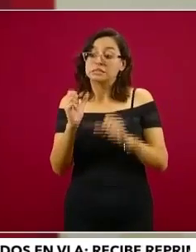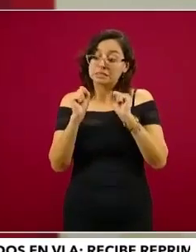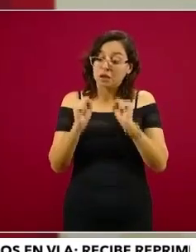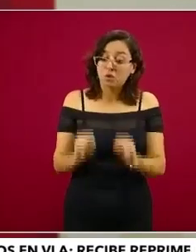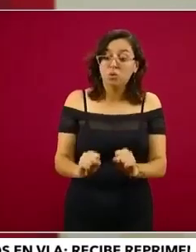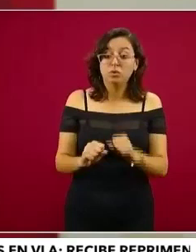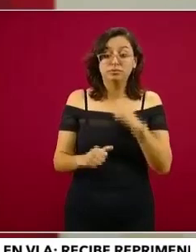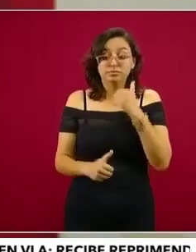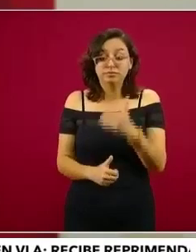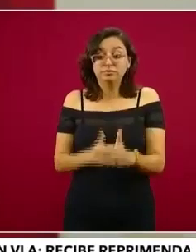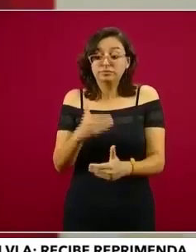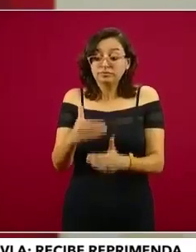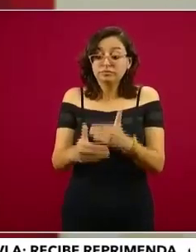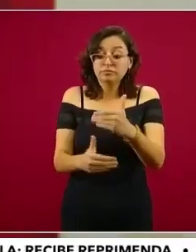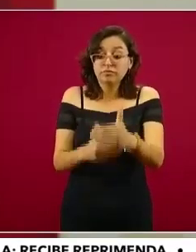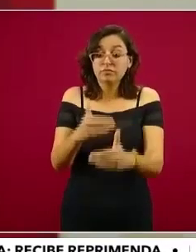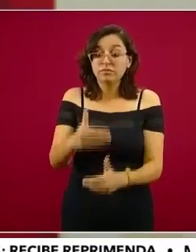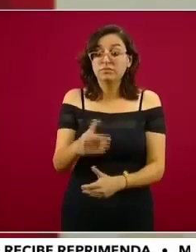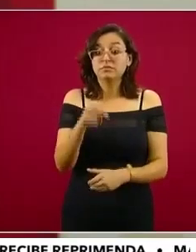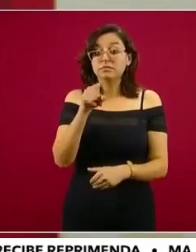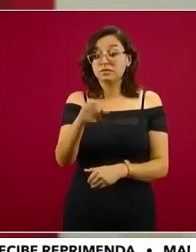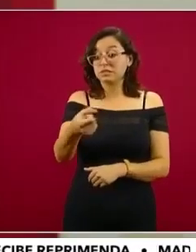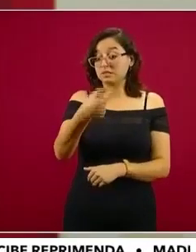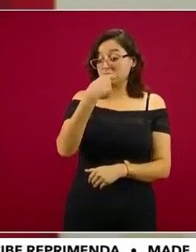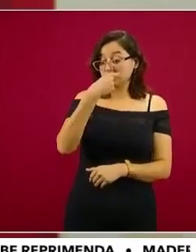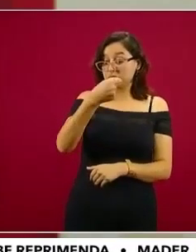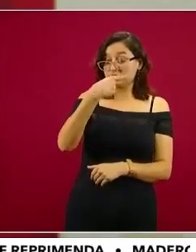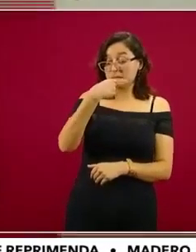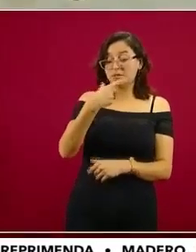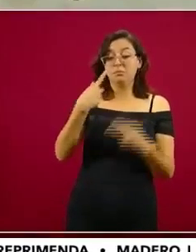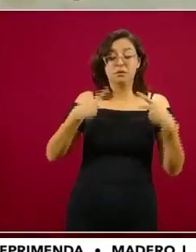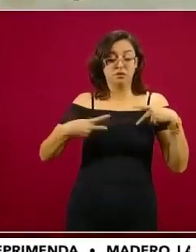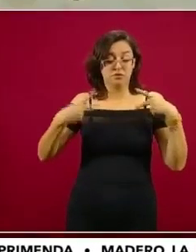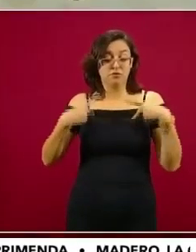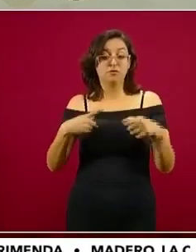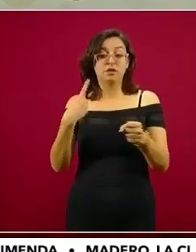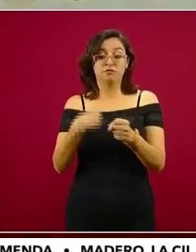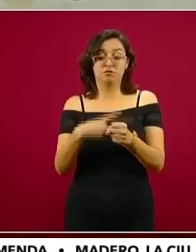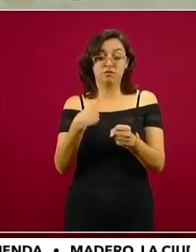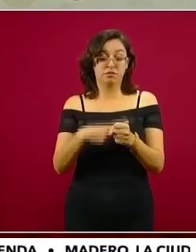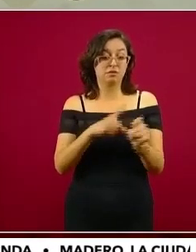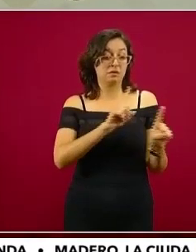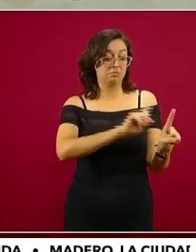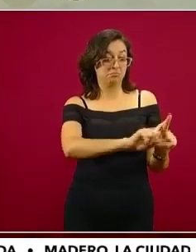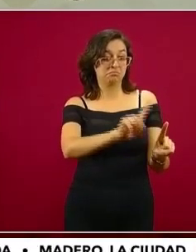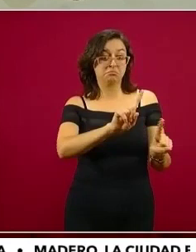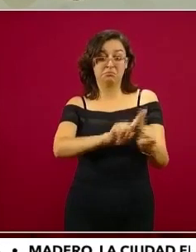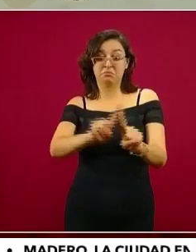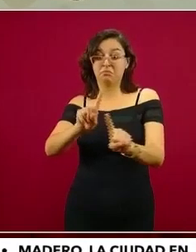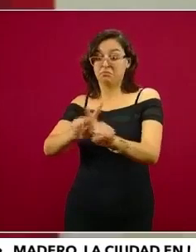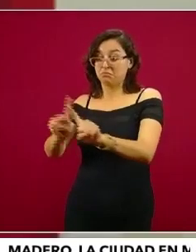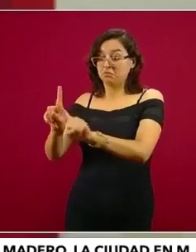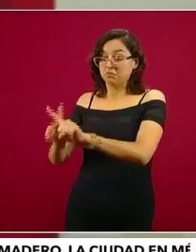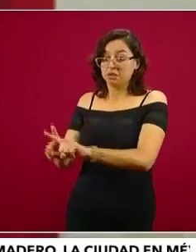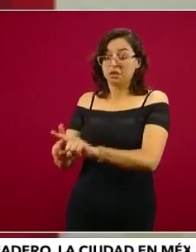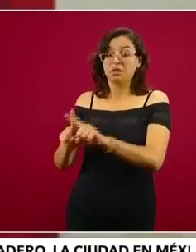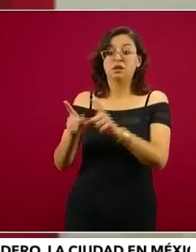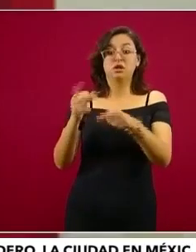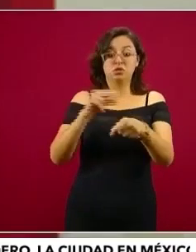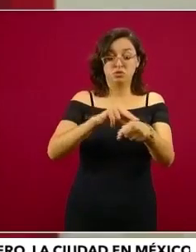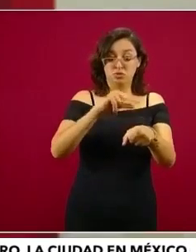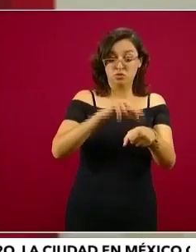ese funcionamiento aplicado a condiciones reales, que son por ejemplo la diversidad de las presentaciones clínicas